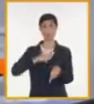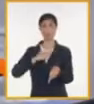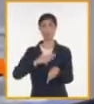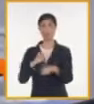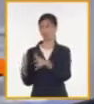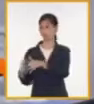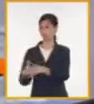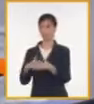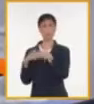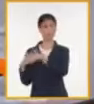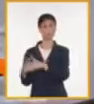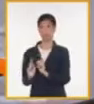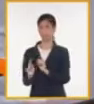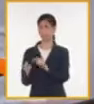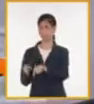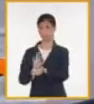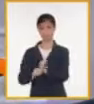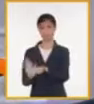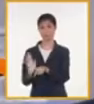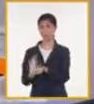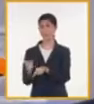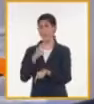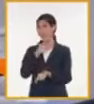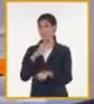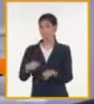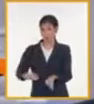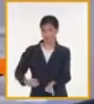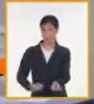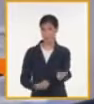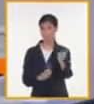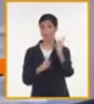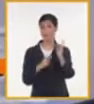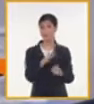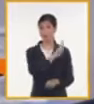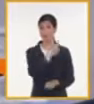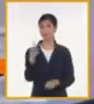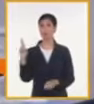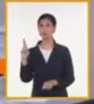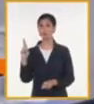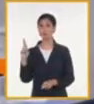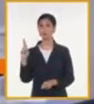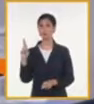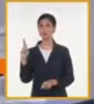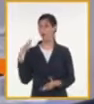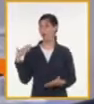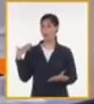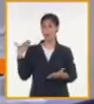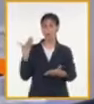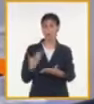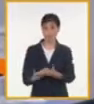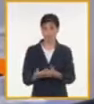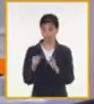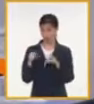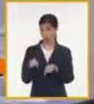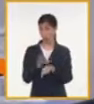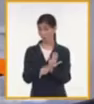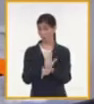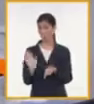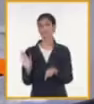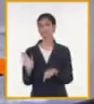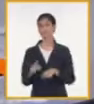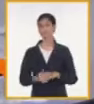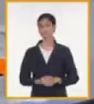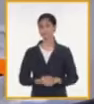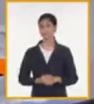han empleado desde el triunfo de la Revolución hasta el presente denota también la impunidad como decía el coronel la